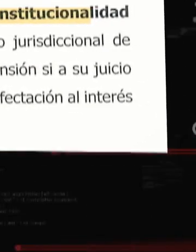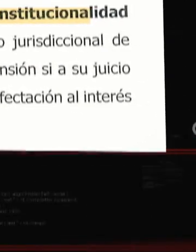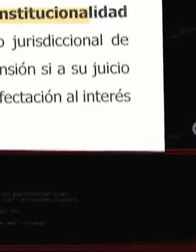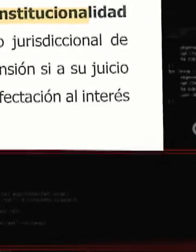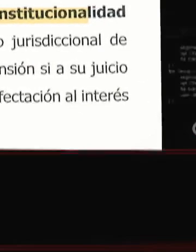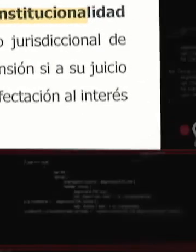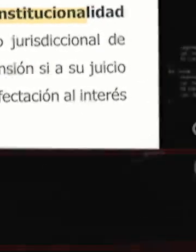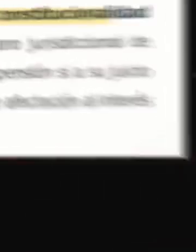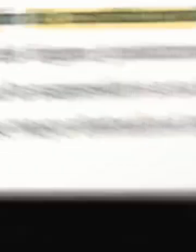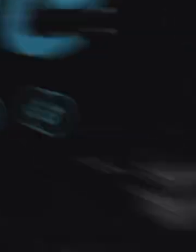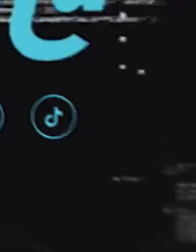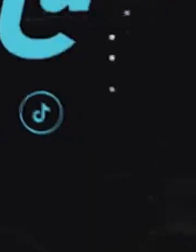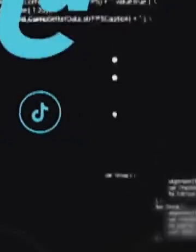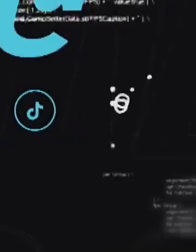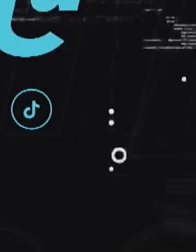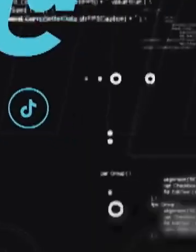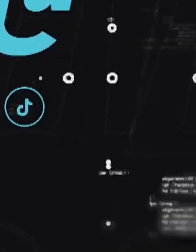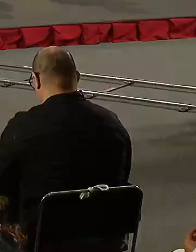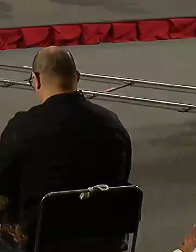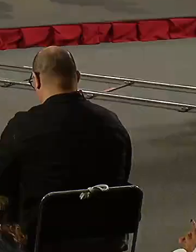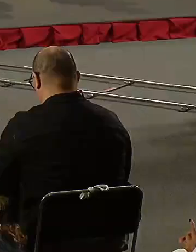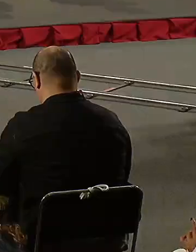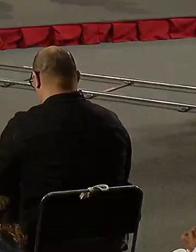leyes. Infodemia.